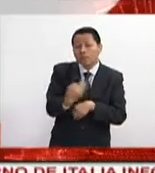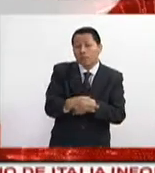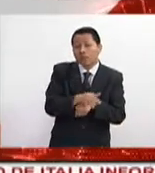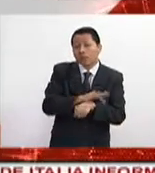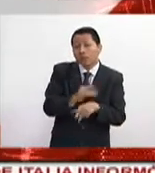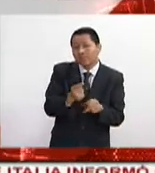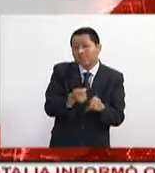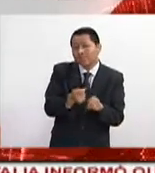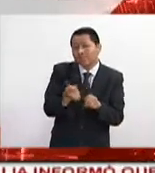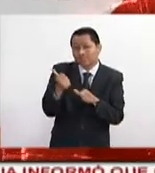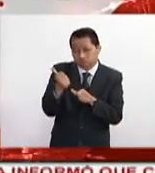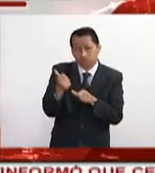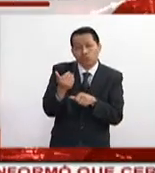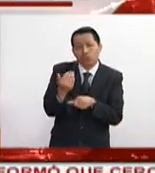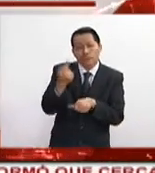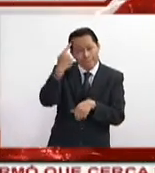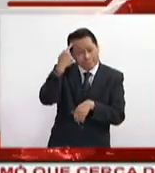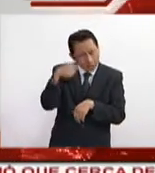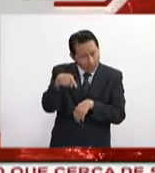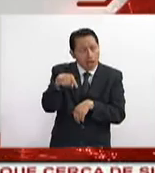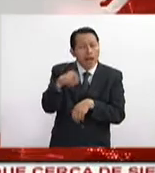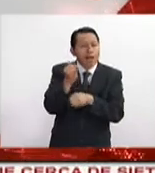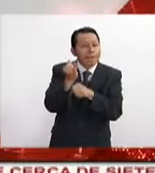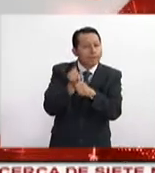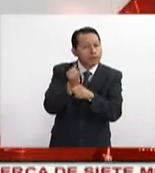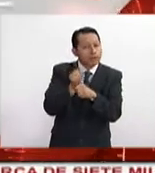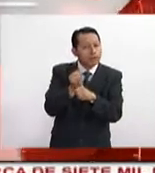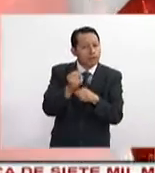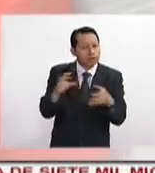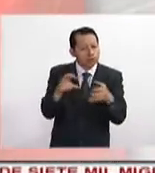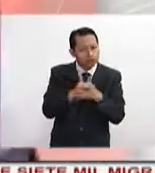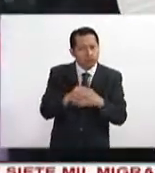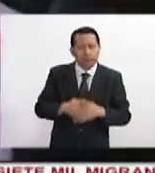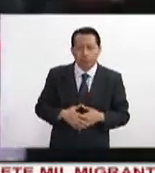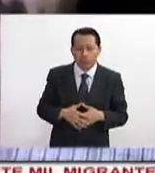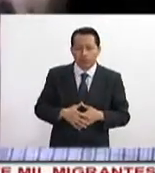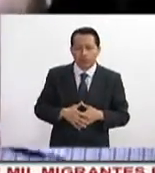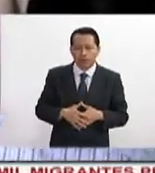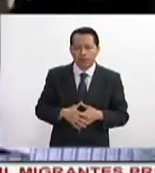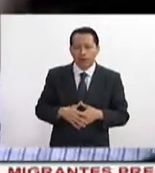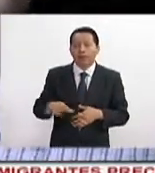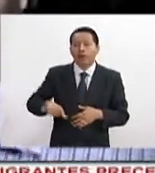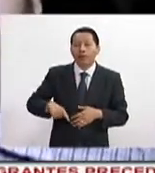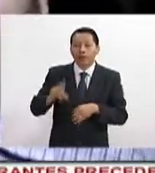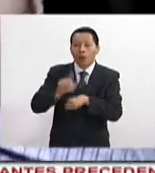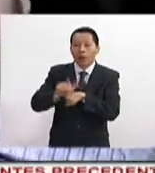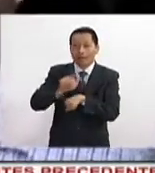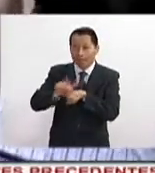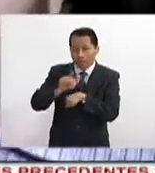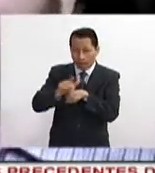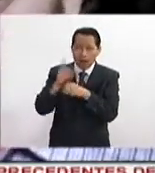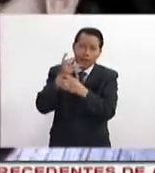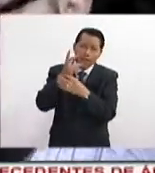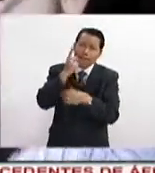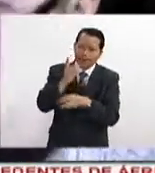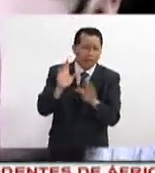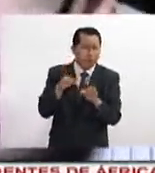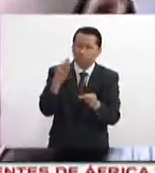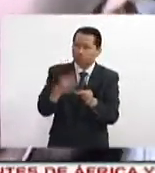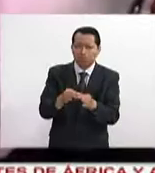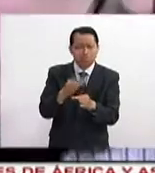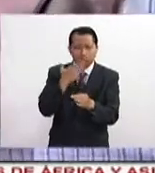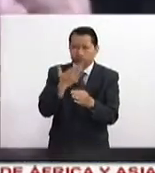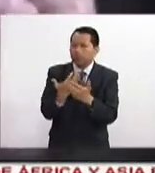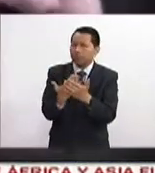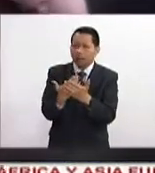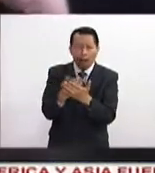retirados de sus tareas para las investigaciones correspondientes. El gobierno de Guatemala informó que ya está lista la